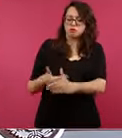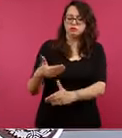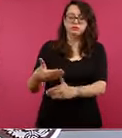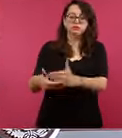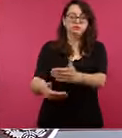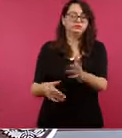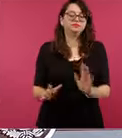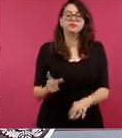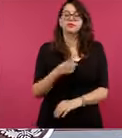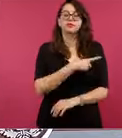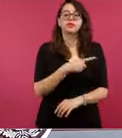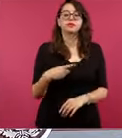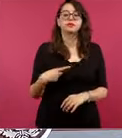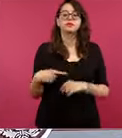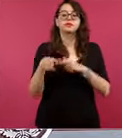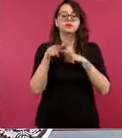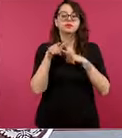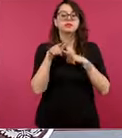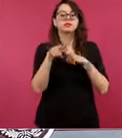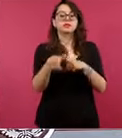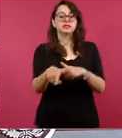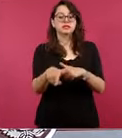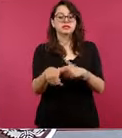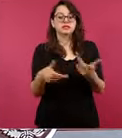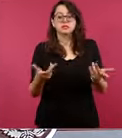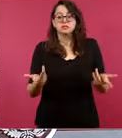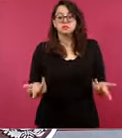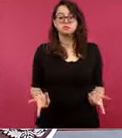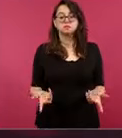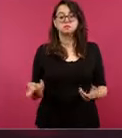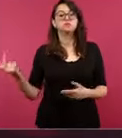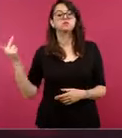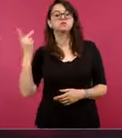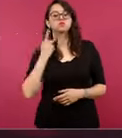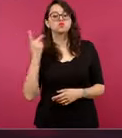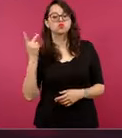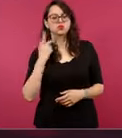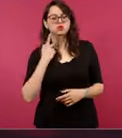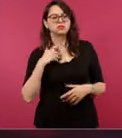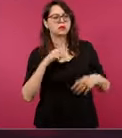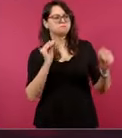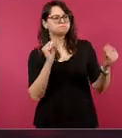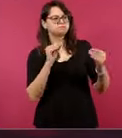pues con la confrontación política pacífica,